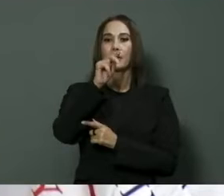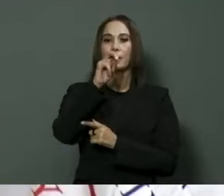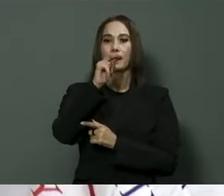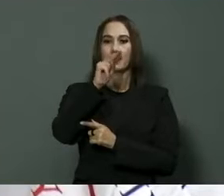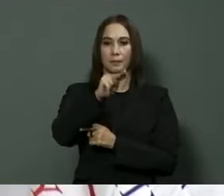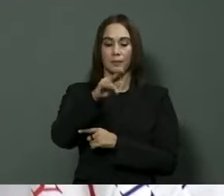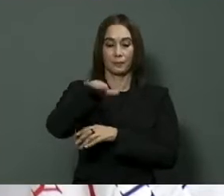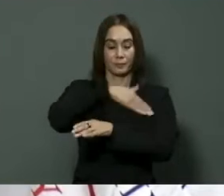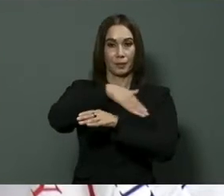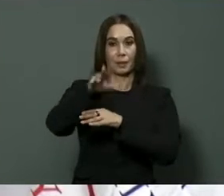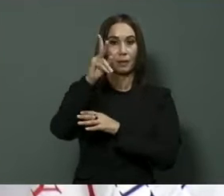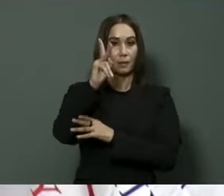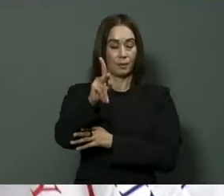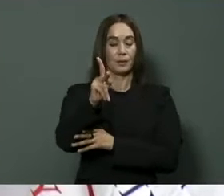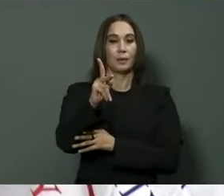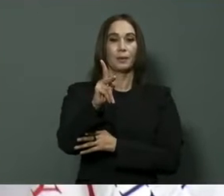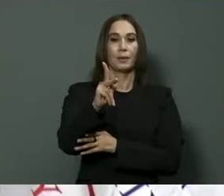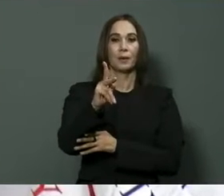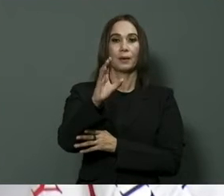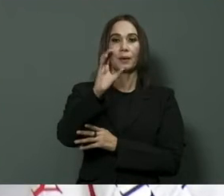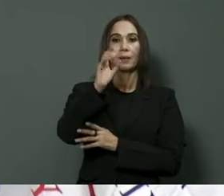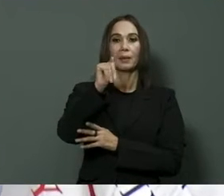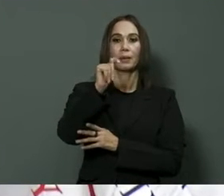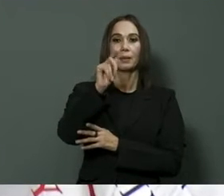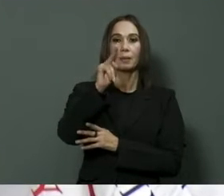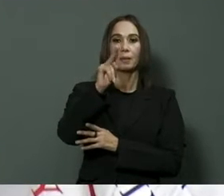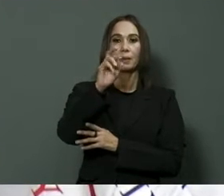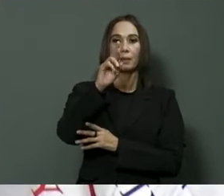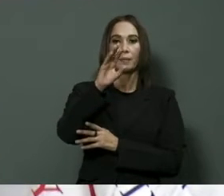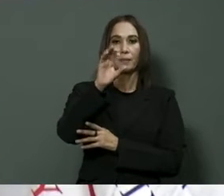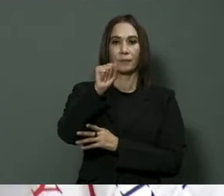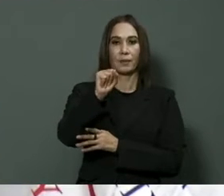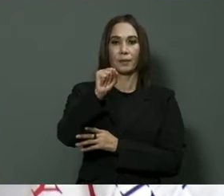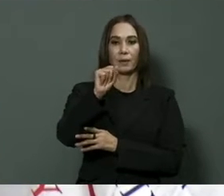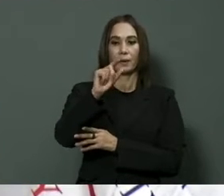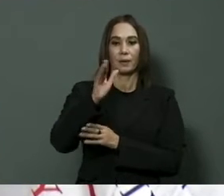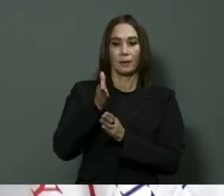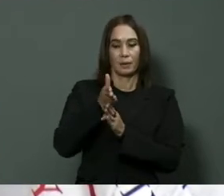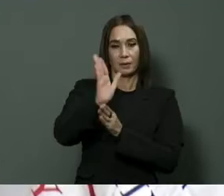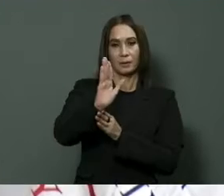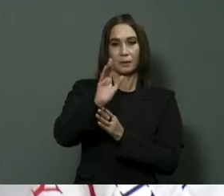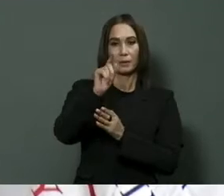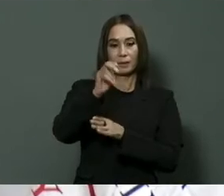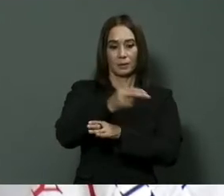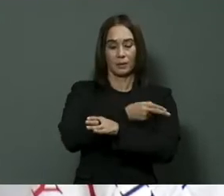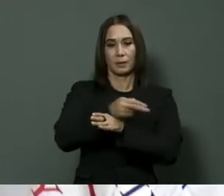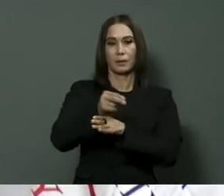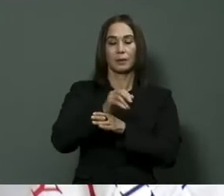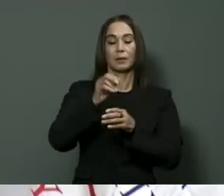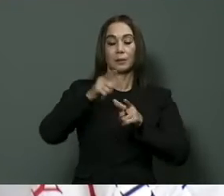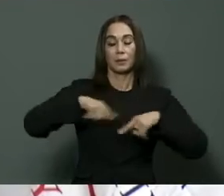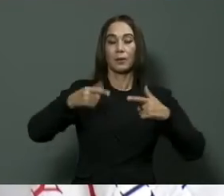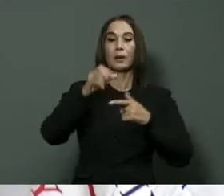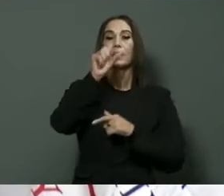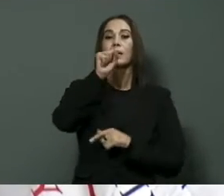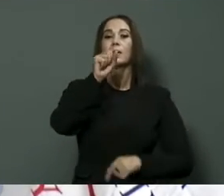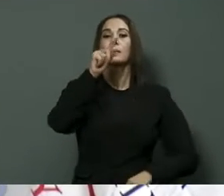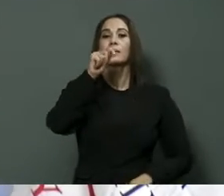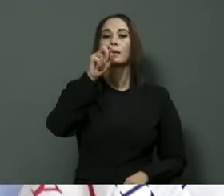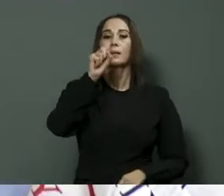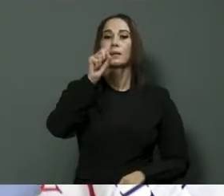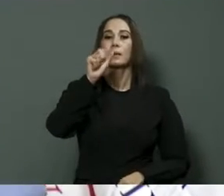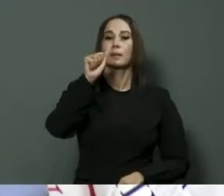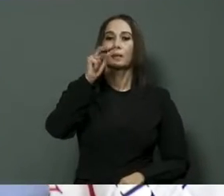en la calle P. Tavera, esquina Ingeniero Guzmán Abreu, del barrio Santa Ana. Es